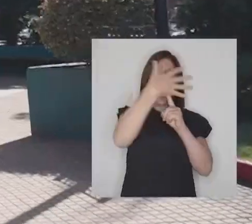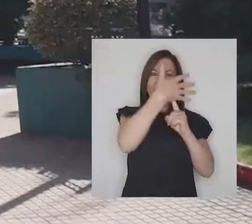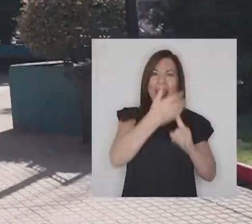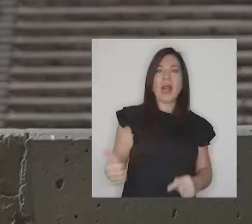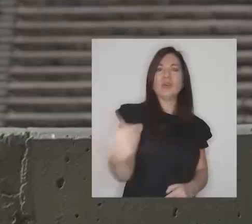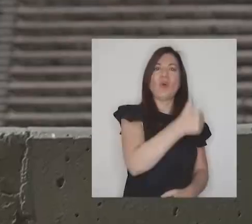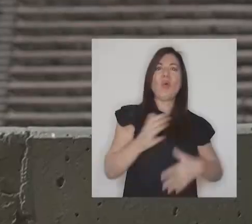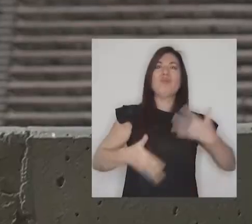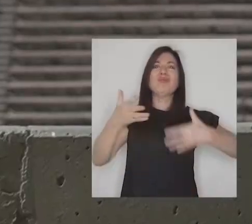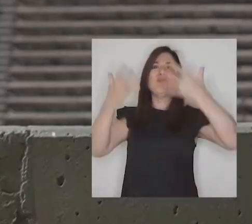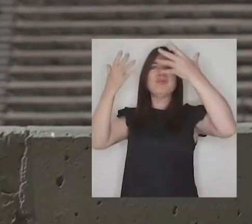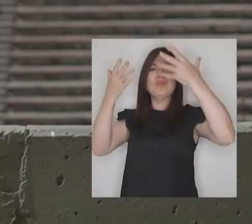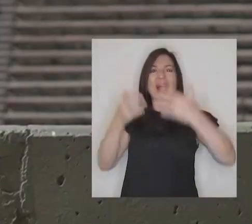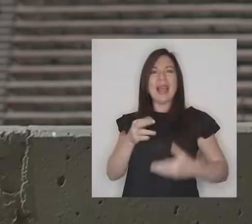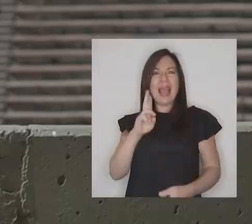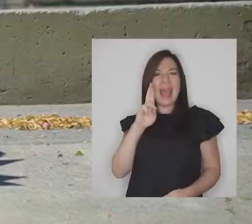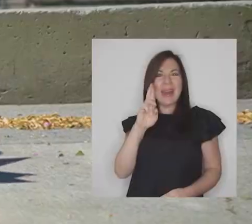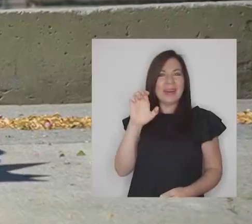a cantar